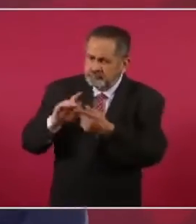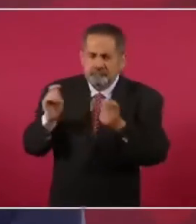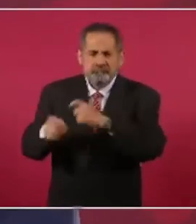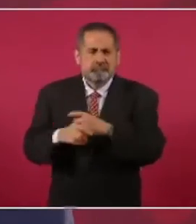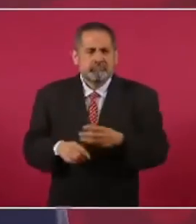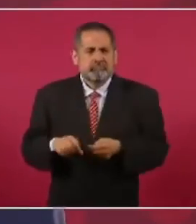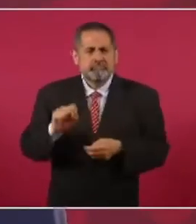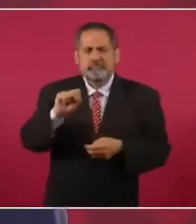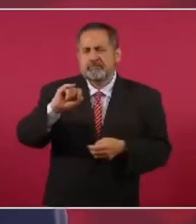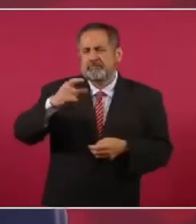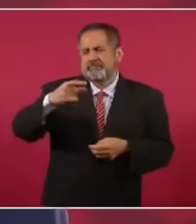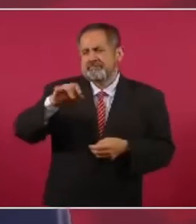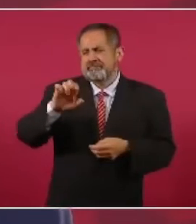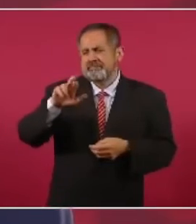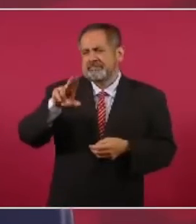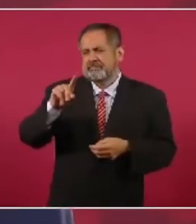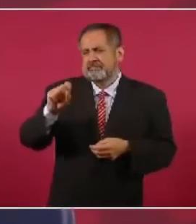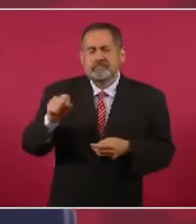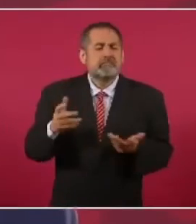Siqueiros,